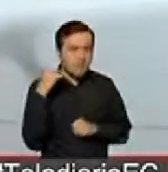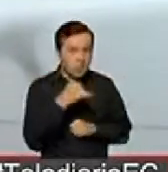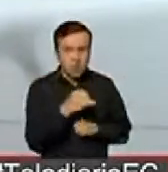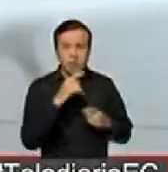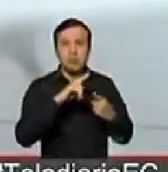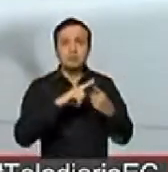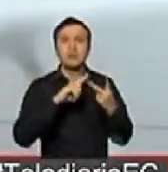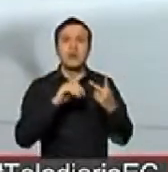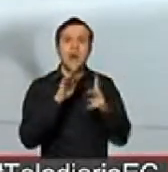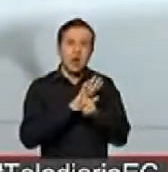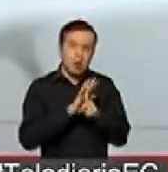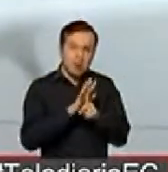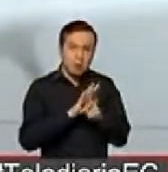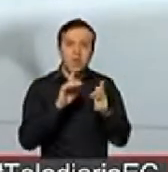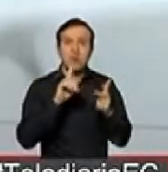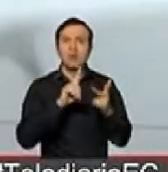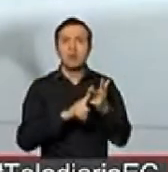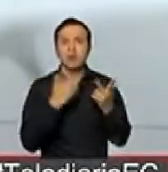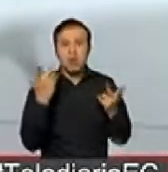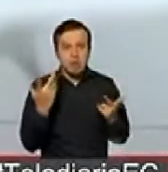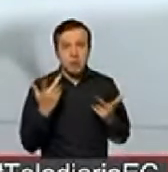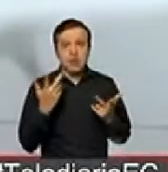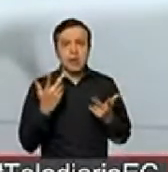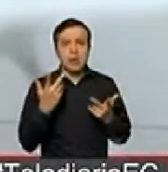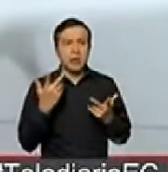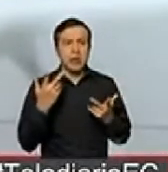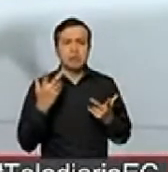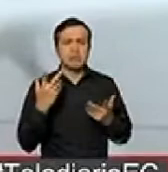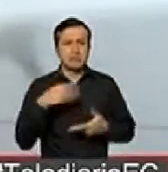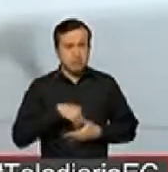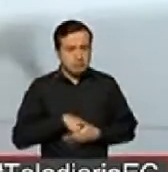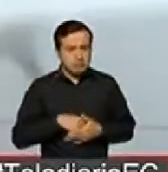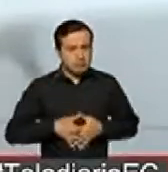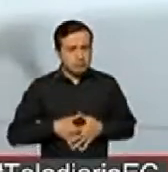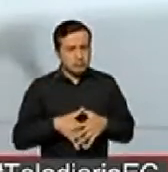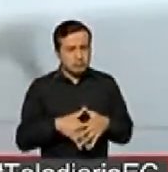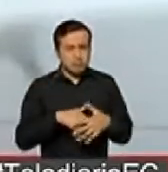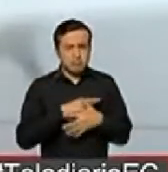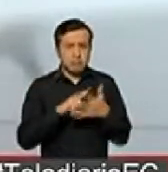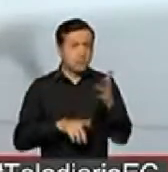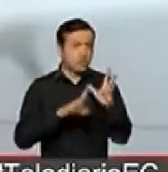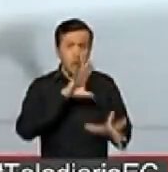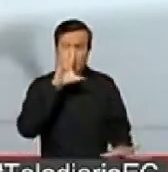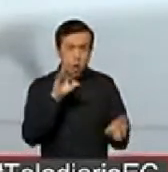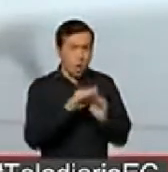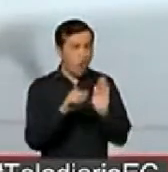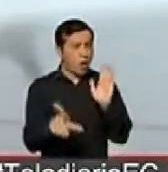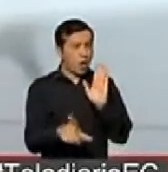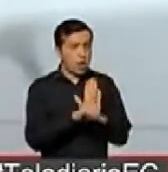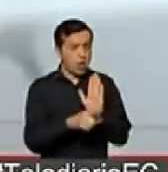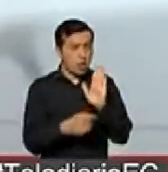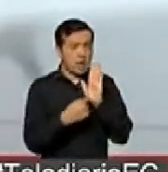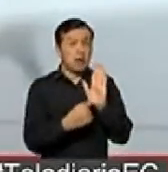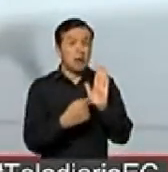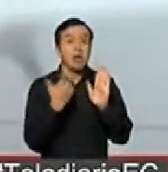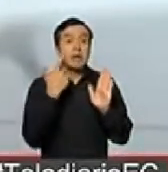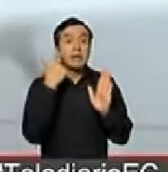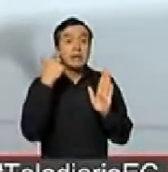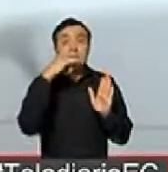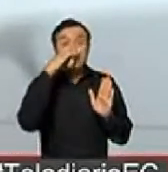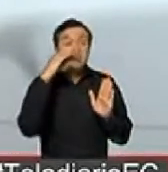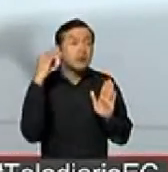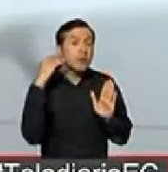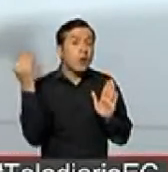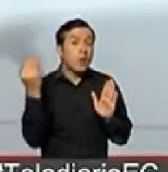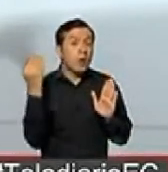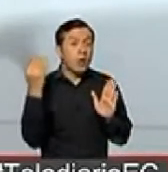Violación, acoso, inseminación no consentida y todos aquellos que determina el Código Integral Penal que atentan contra niños, niñas y